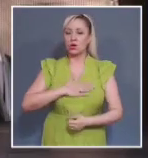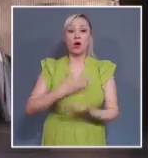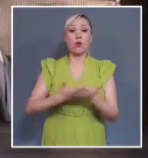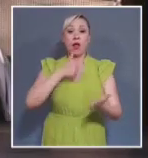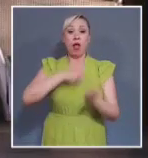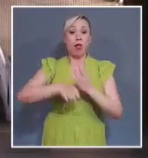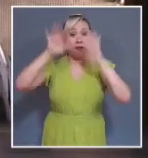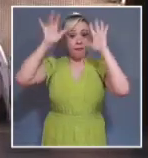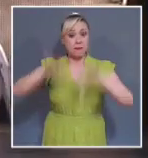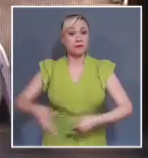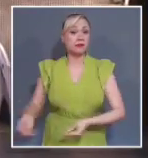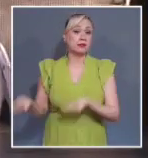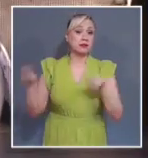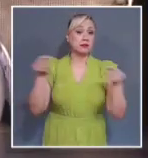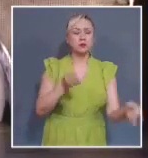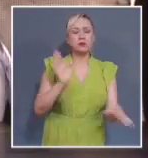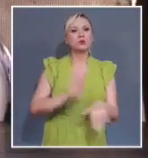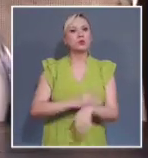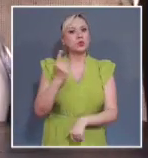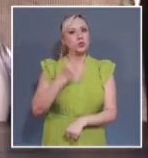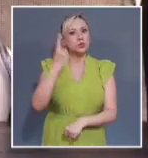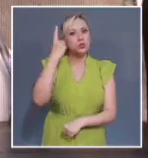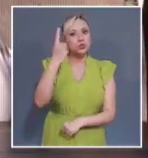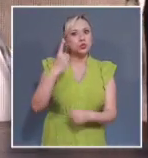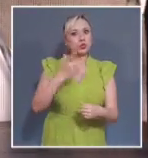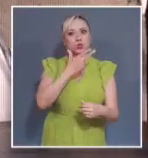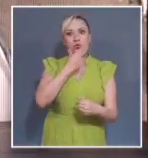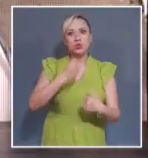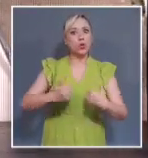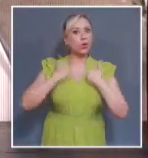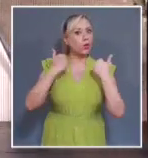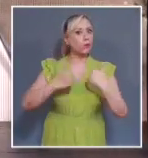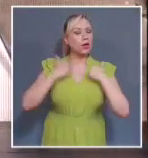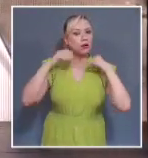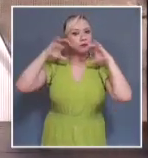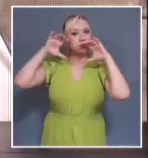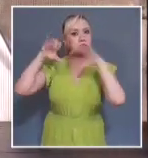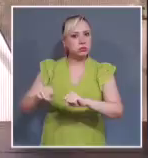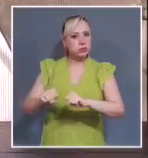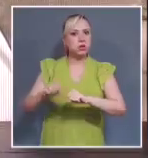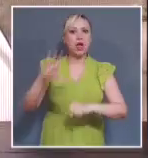un caso que involucra la detención de un joven con esquizofrenia.